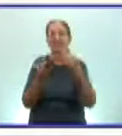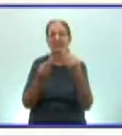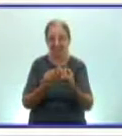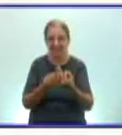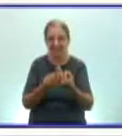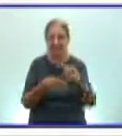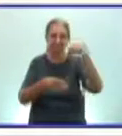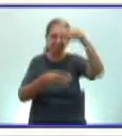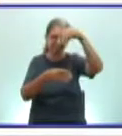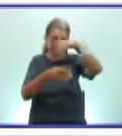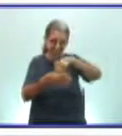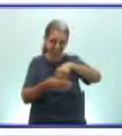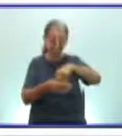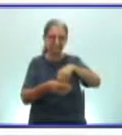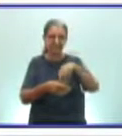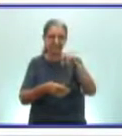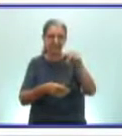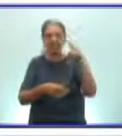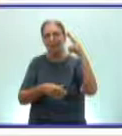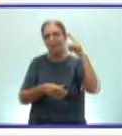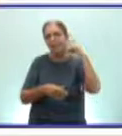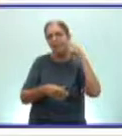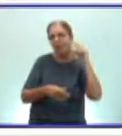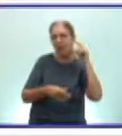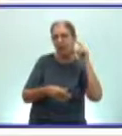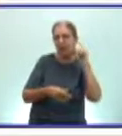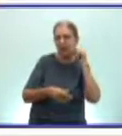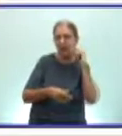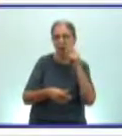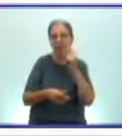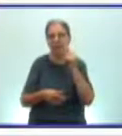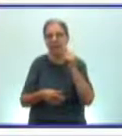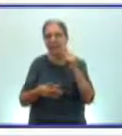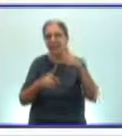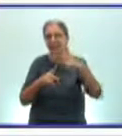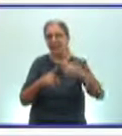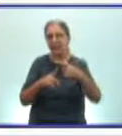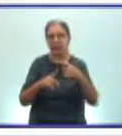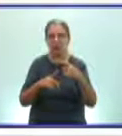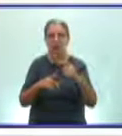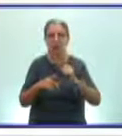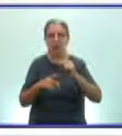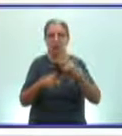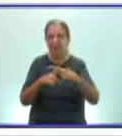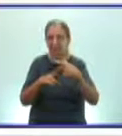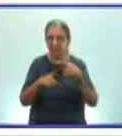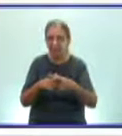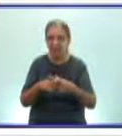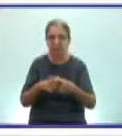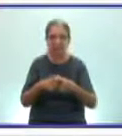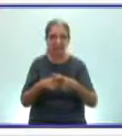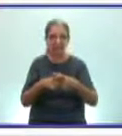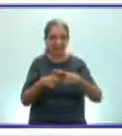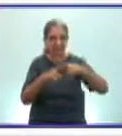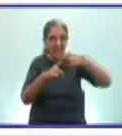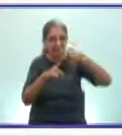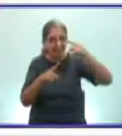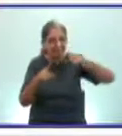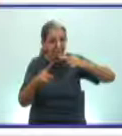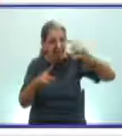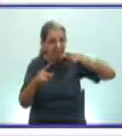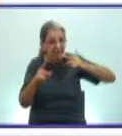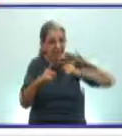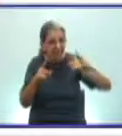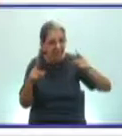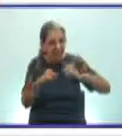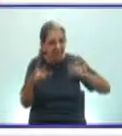esta investigación a los abuelos, tíos y primos. Mide la estatura en centímetros de todos los miembros